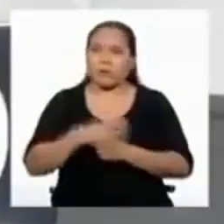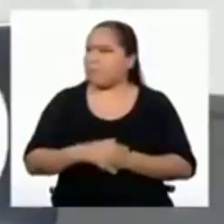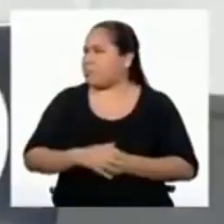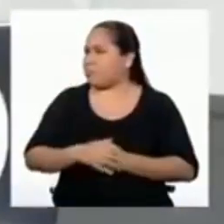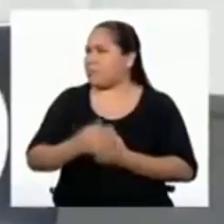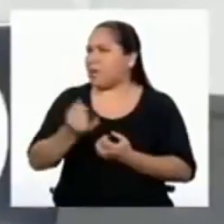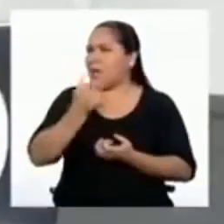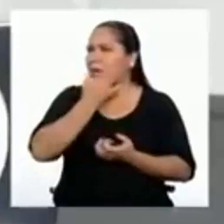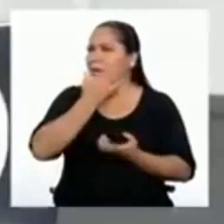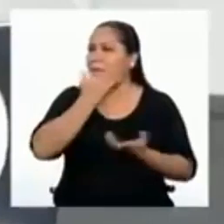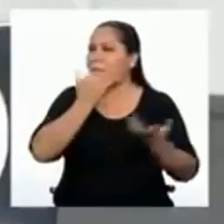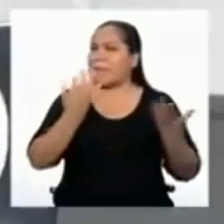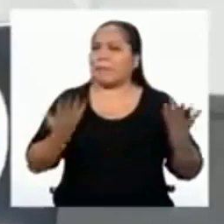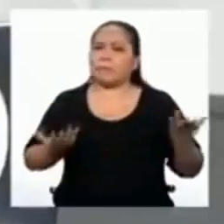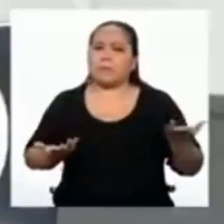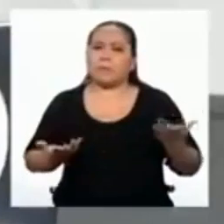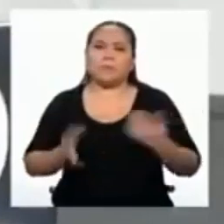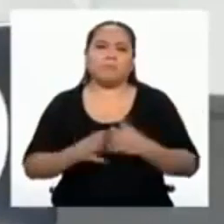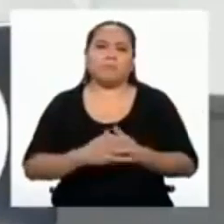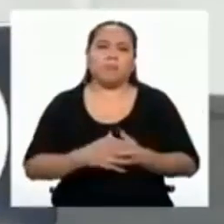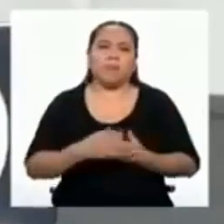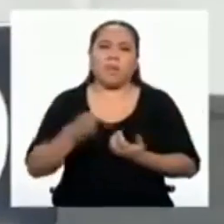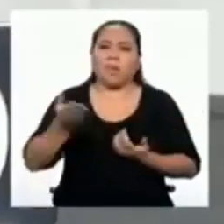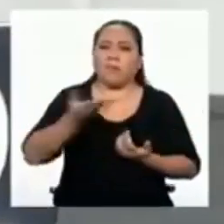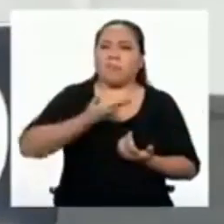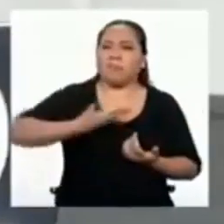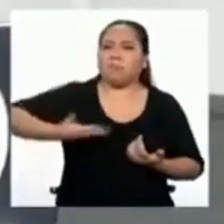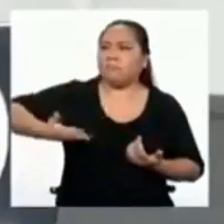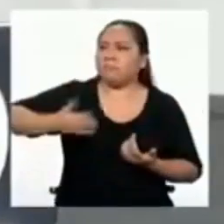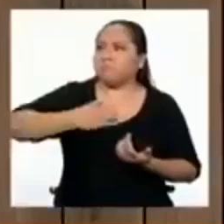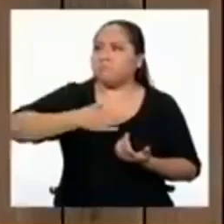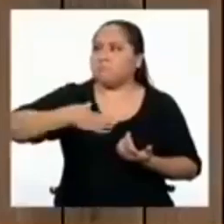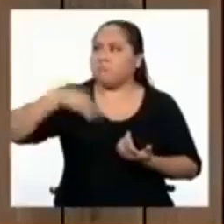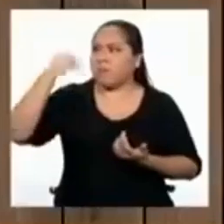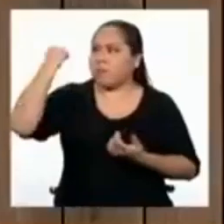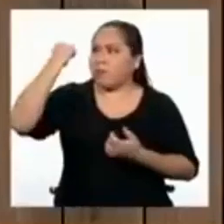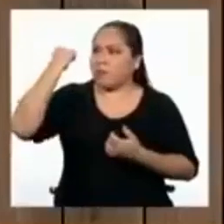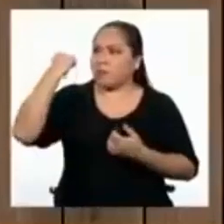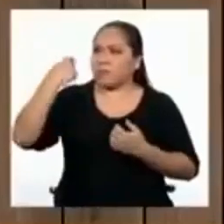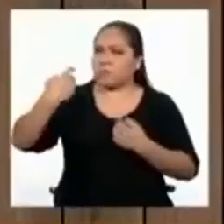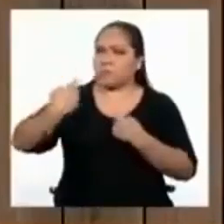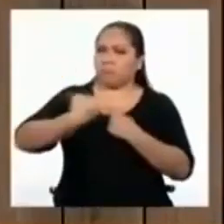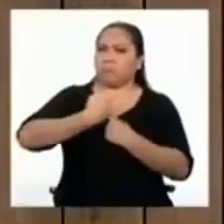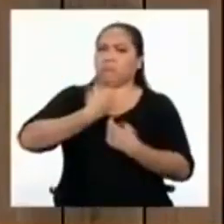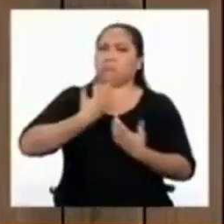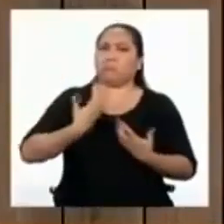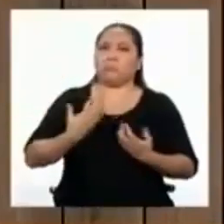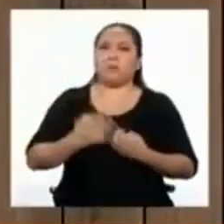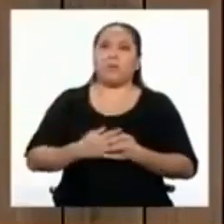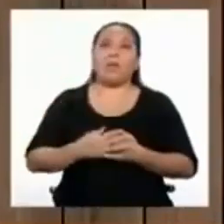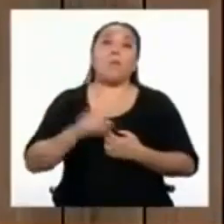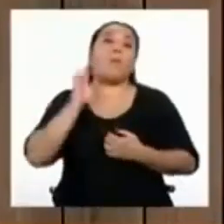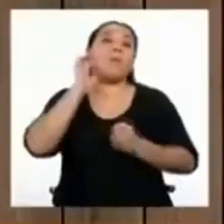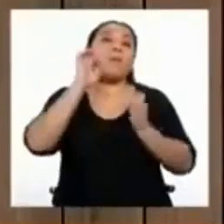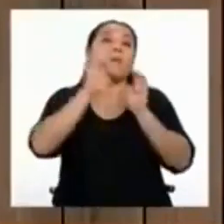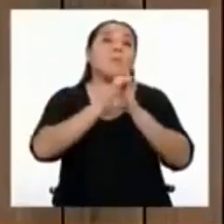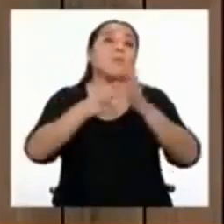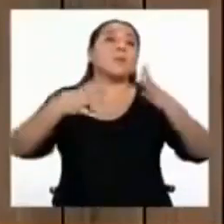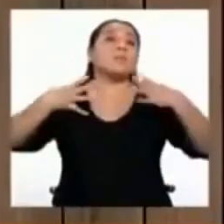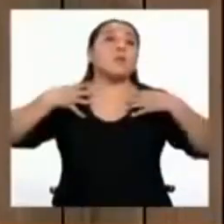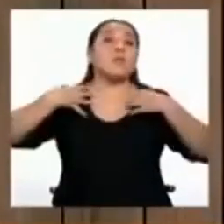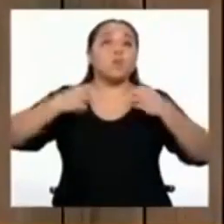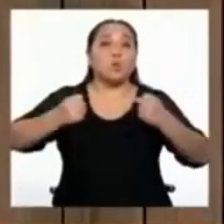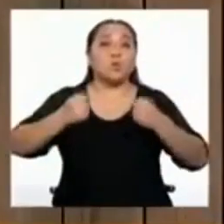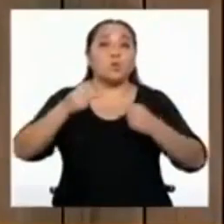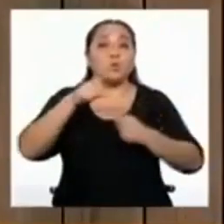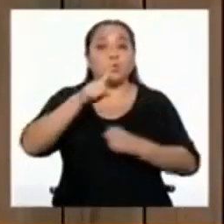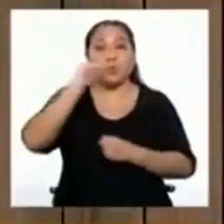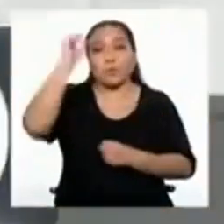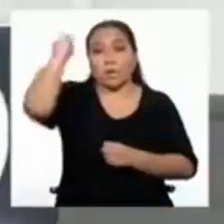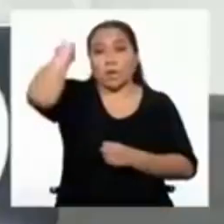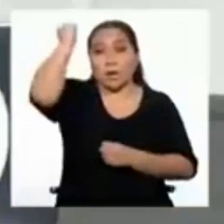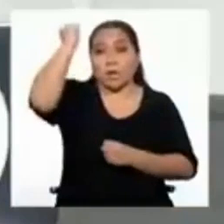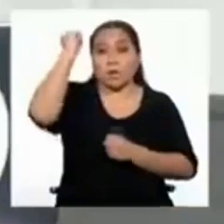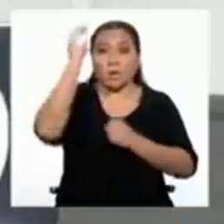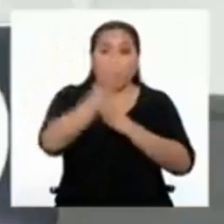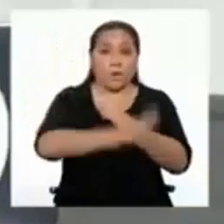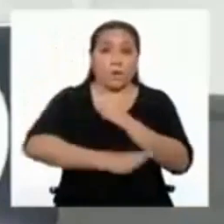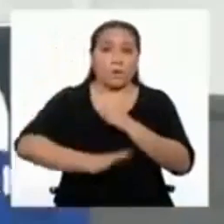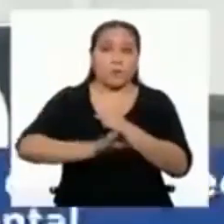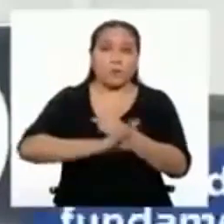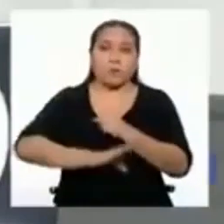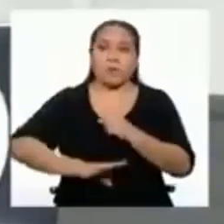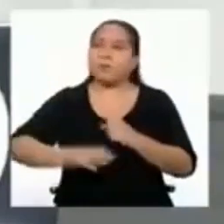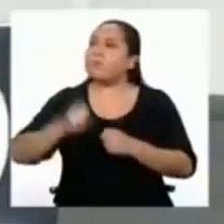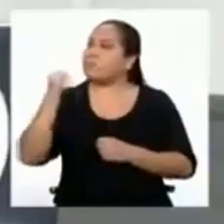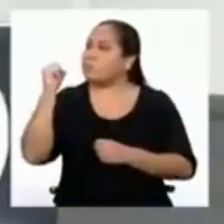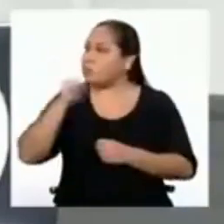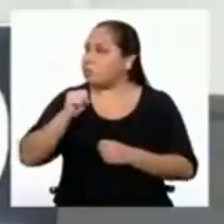podría suceder como para que nuestros derechos se vean afectados? La salud es un derecho fundamental, ¿cierto? Así